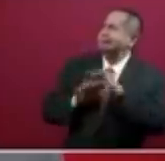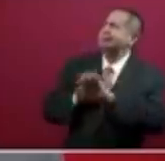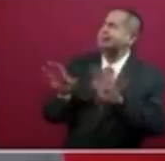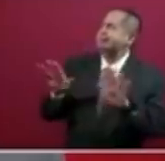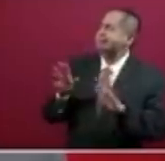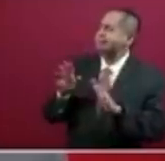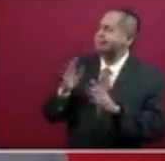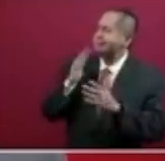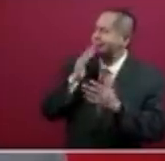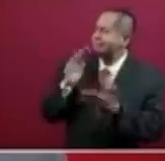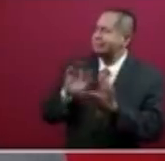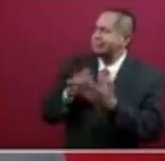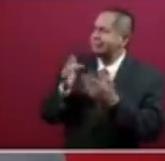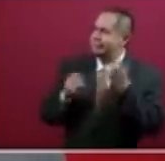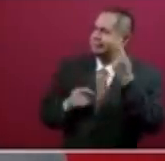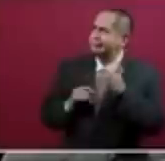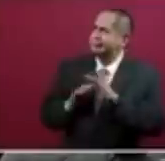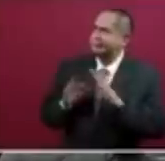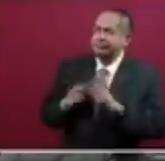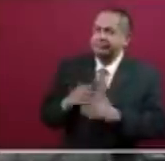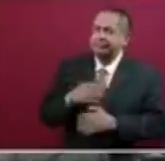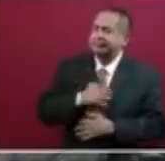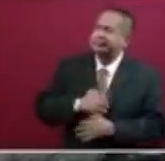lo de su pensión